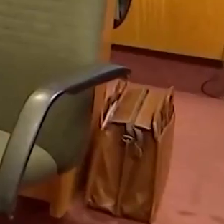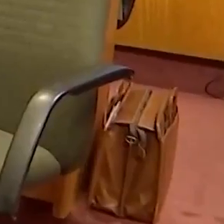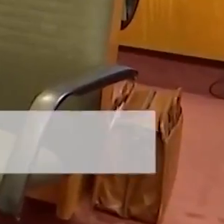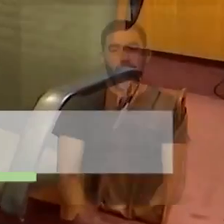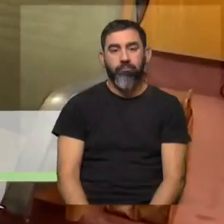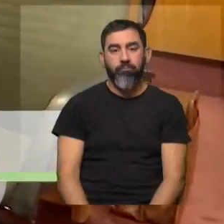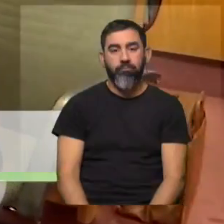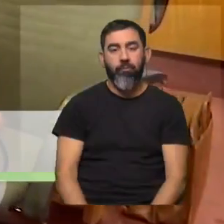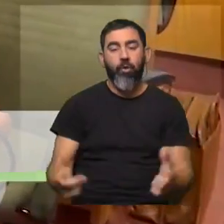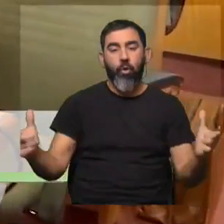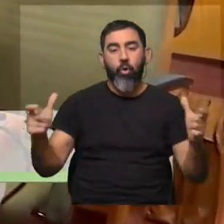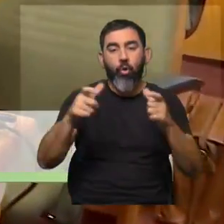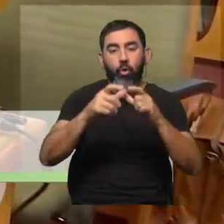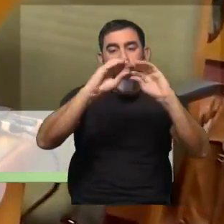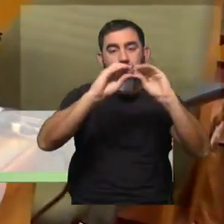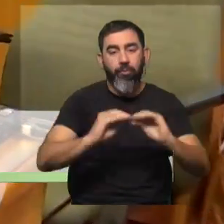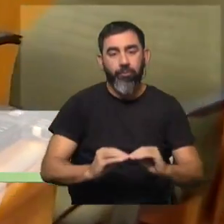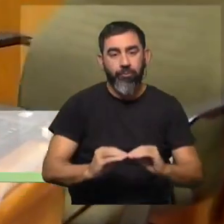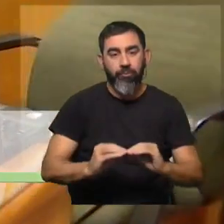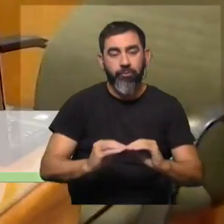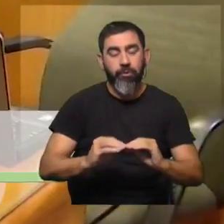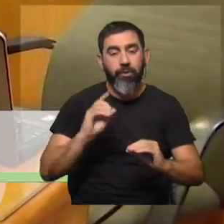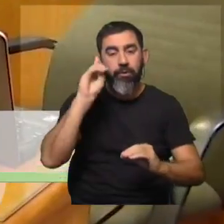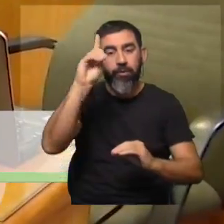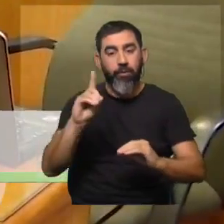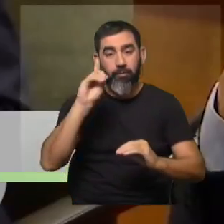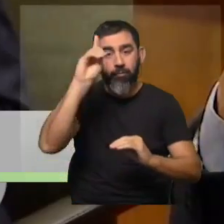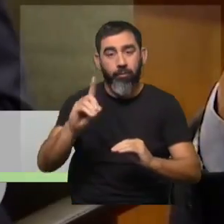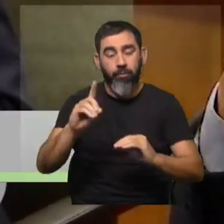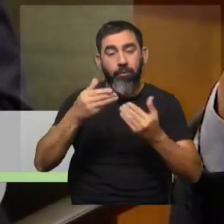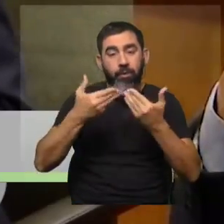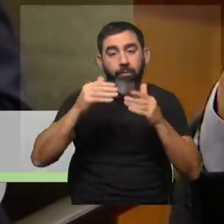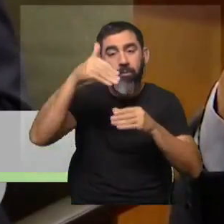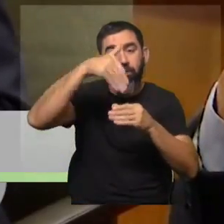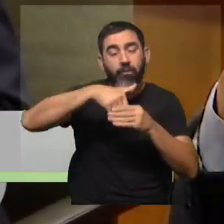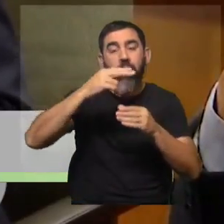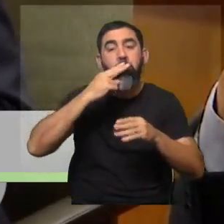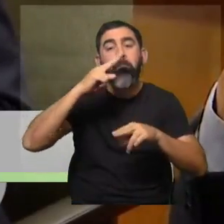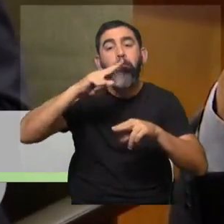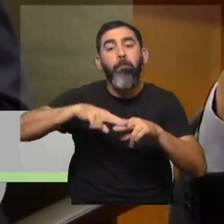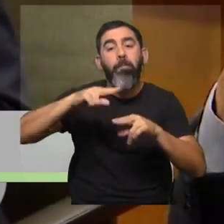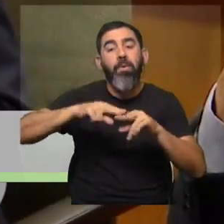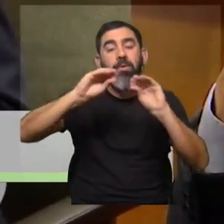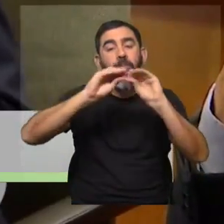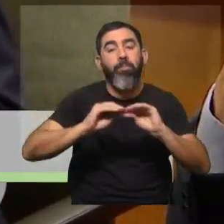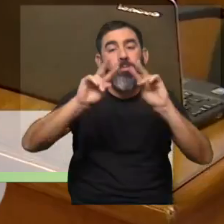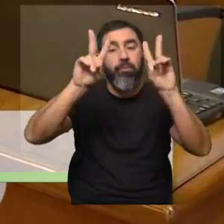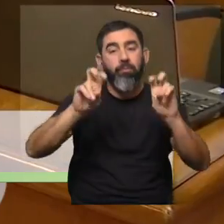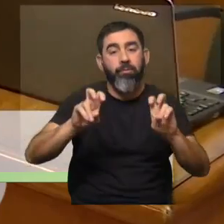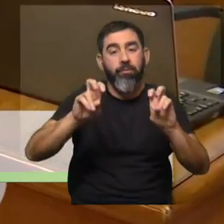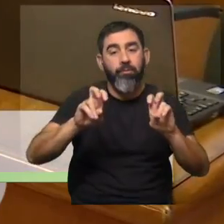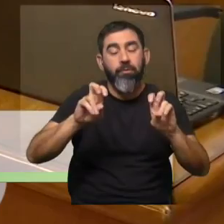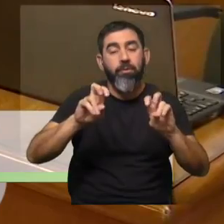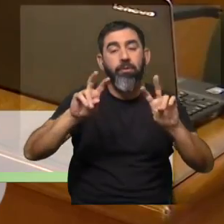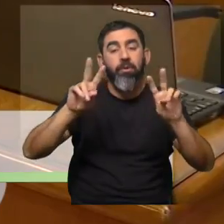la comisión de presupuesto integrada con Hacienda de la cámara de representantes comenzará a votar Este martes el proyecto de rendición de cuentas en